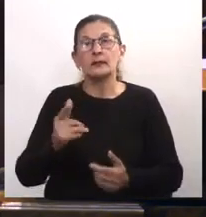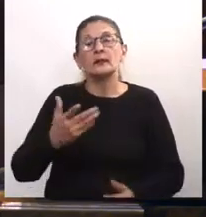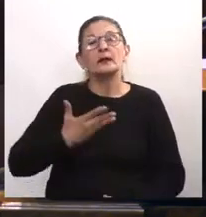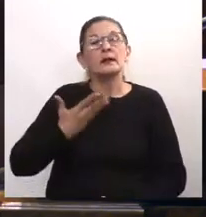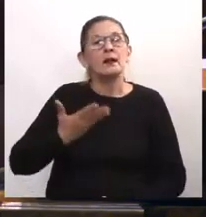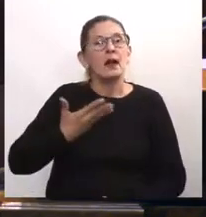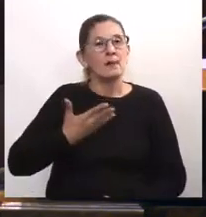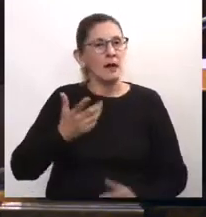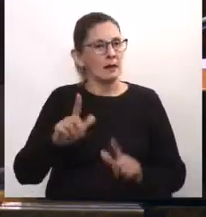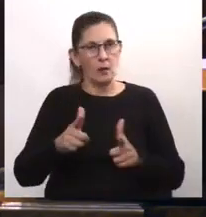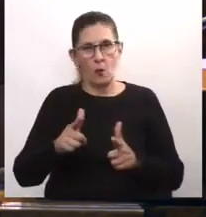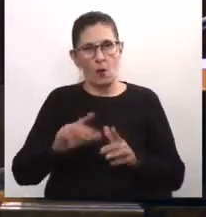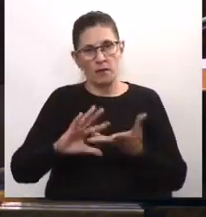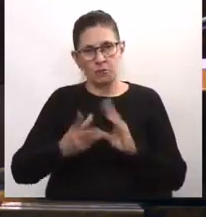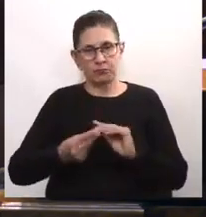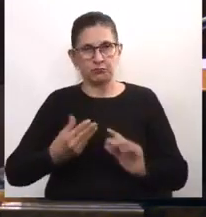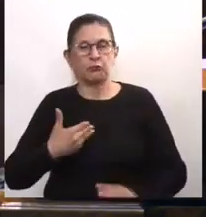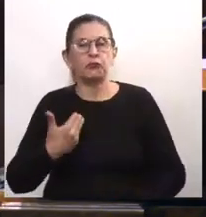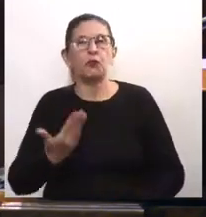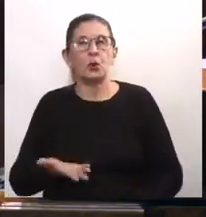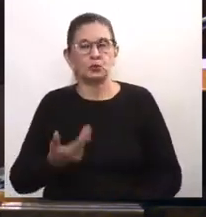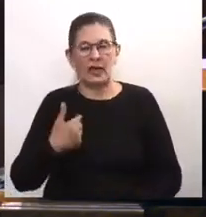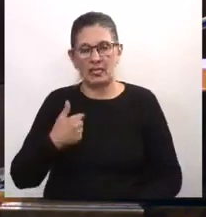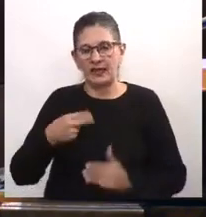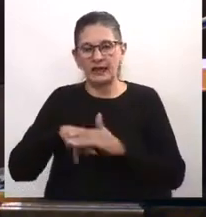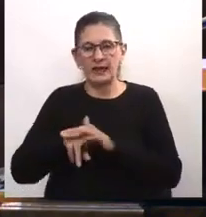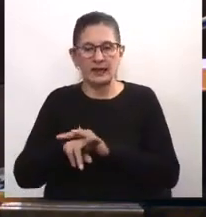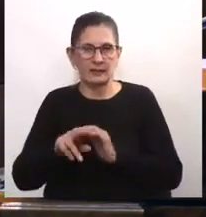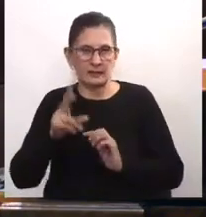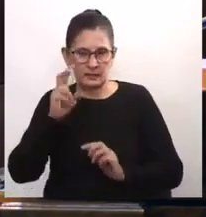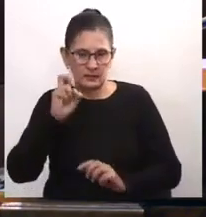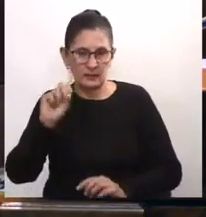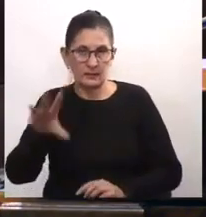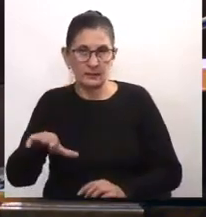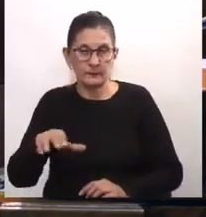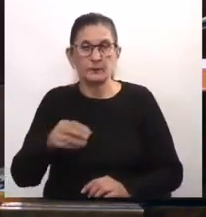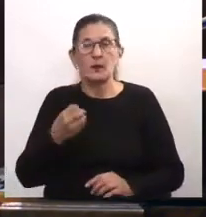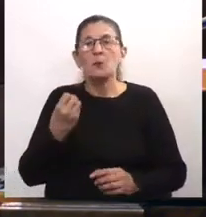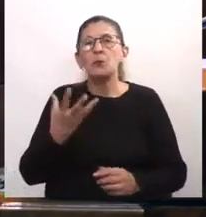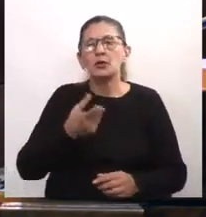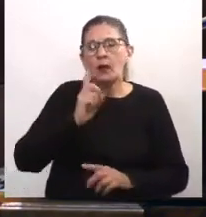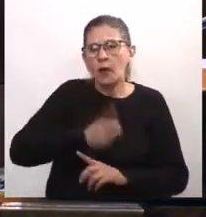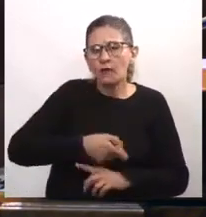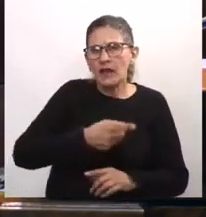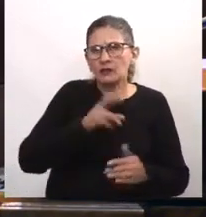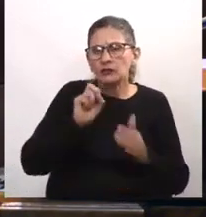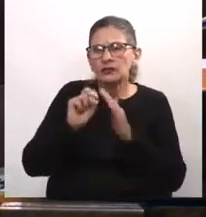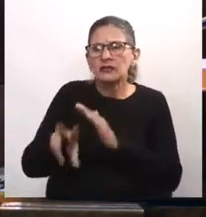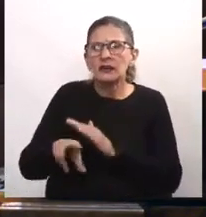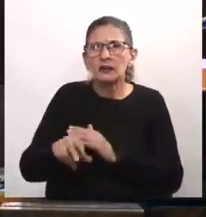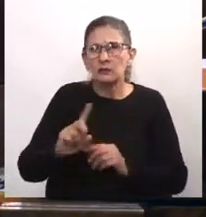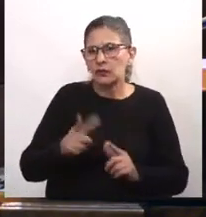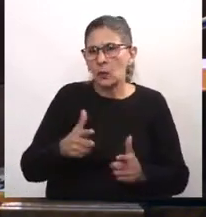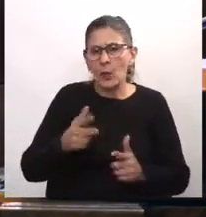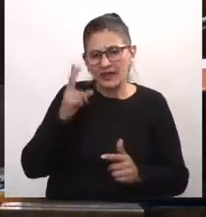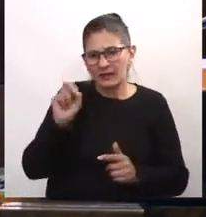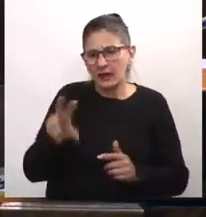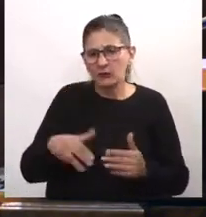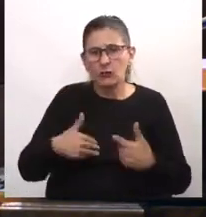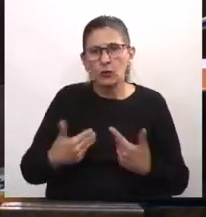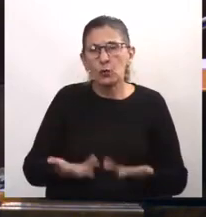Reclaman que no hay formas voluntarias de internarse. Entonces, ¿por qué proponemos una internación obligatoria si no hay internación voluntaria?